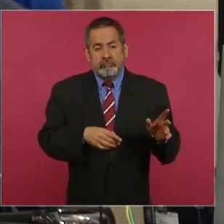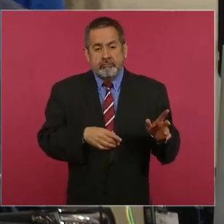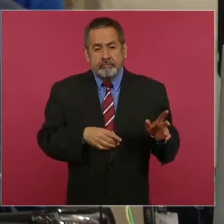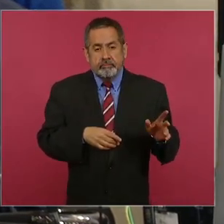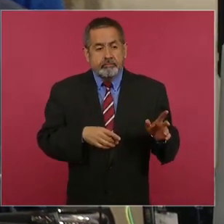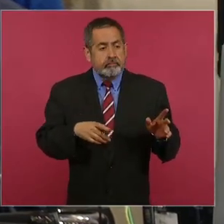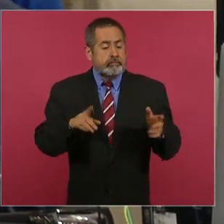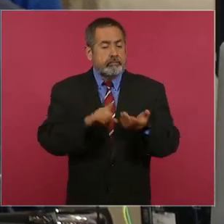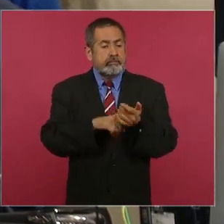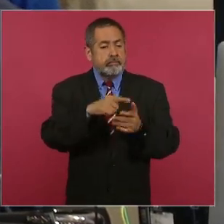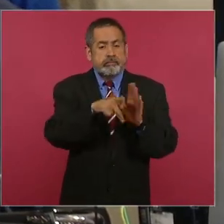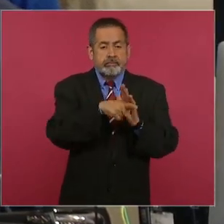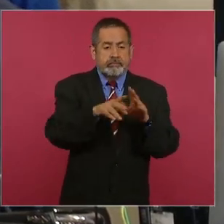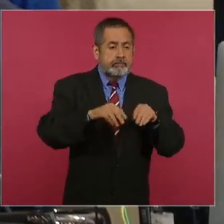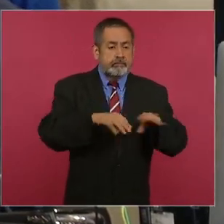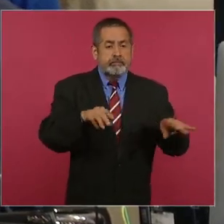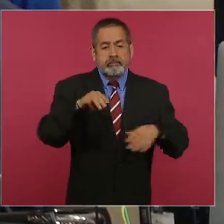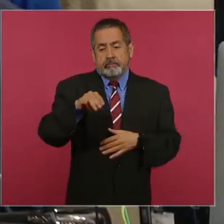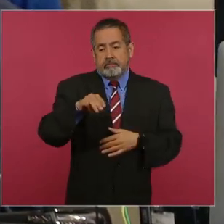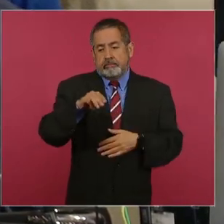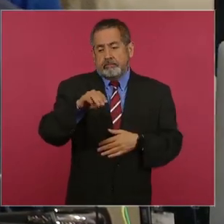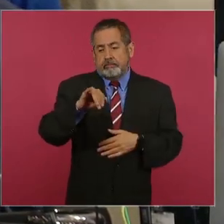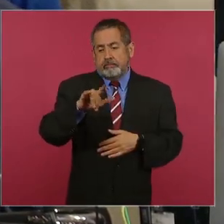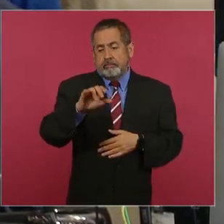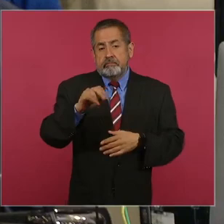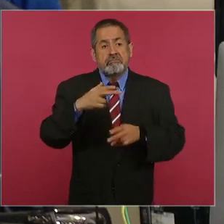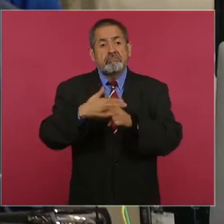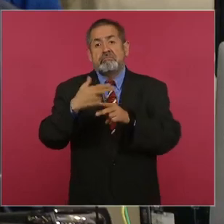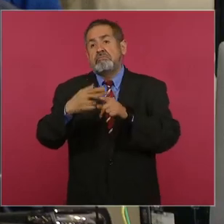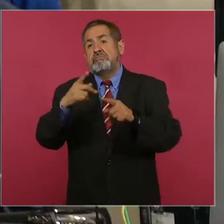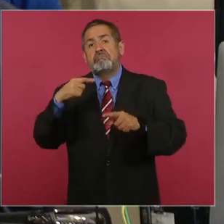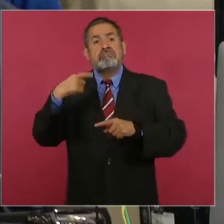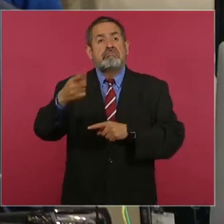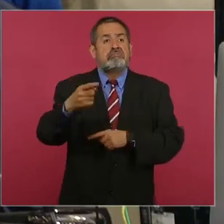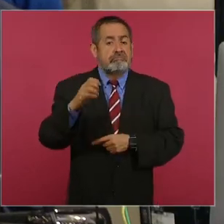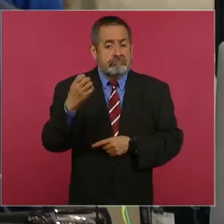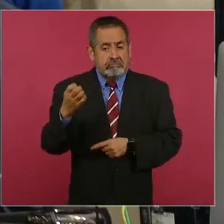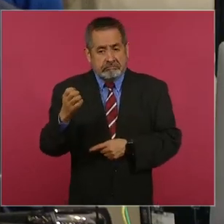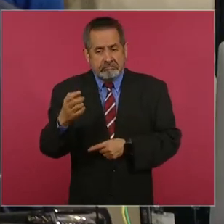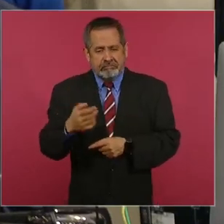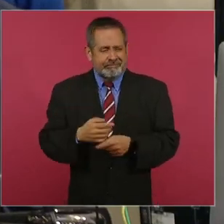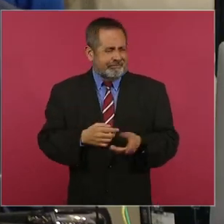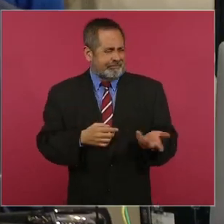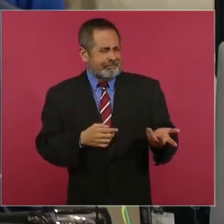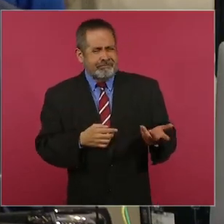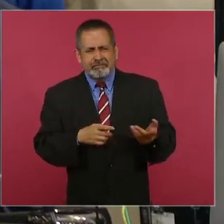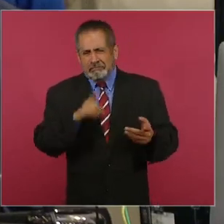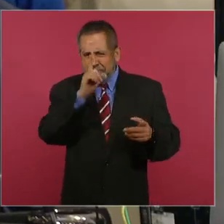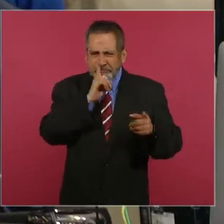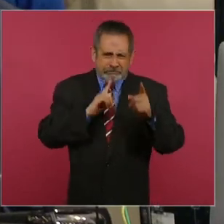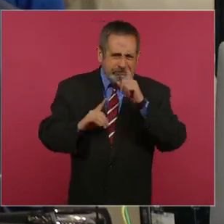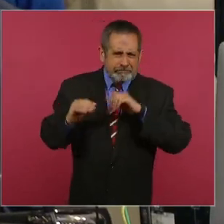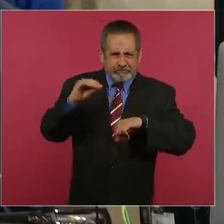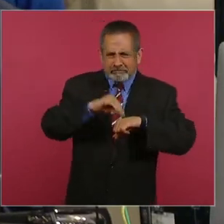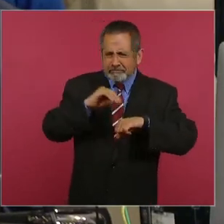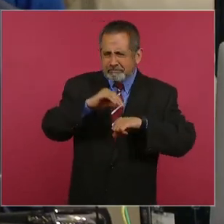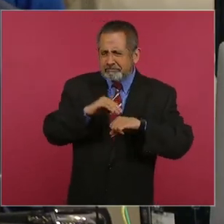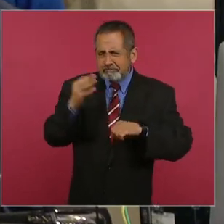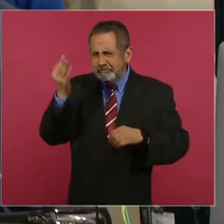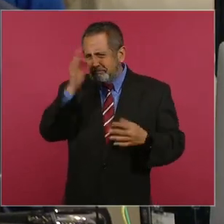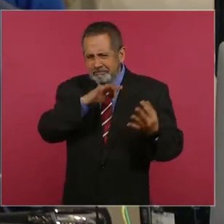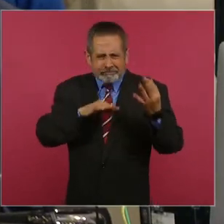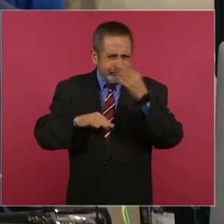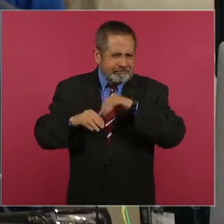afirmó Milenio que hasta enero iba a haber el servicio eléctrico o este tipo de mentiras de noticias falsas